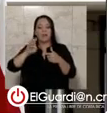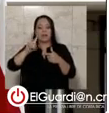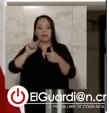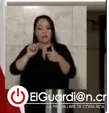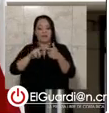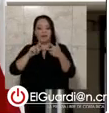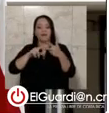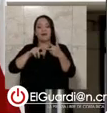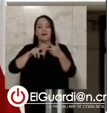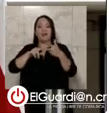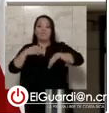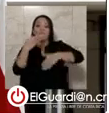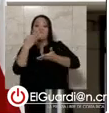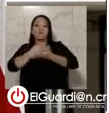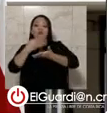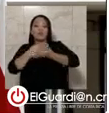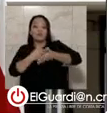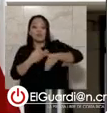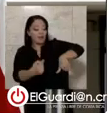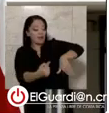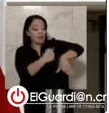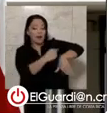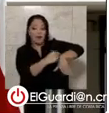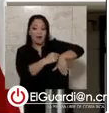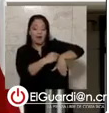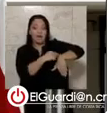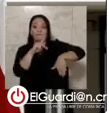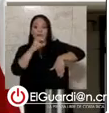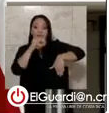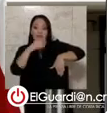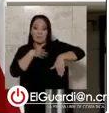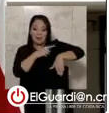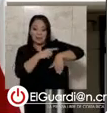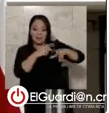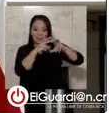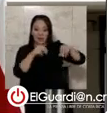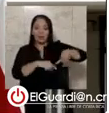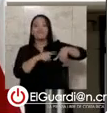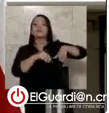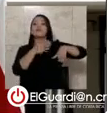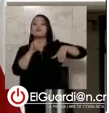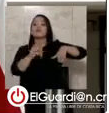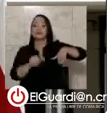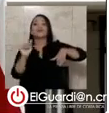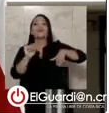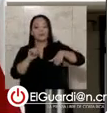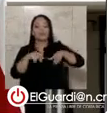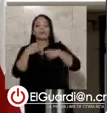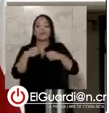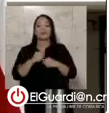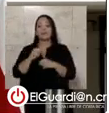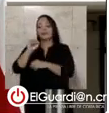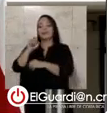Blancas, Tablillas. Peñas Blancas, en Tablillas, sí. Y cuando esté lista la aduana del sur, va a haber escáneres. Sí, señor. Y en